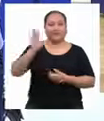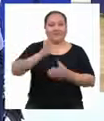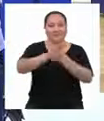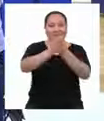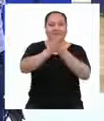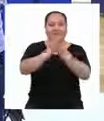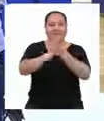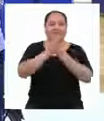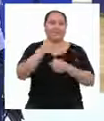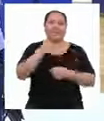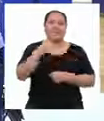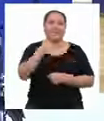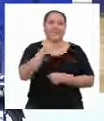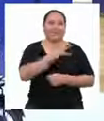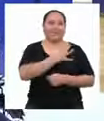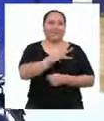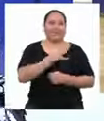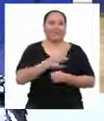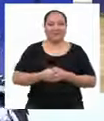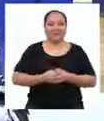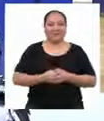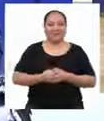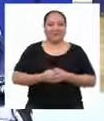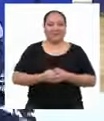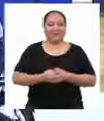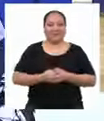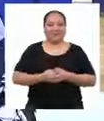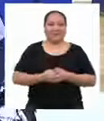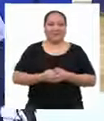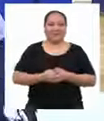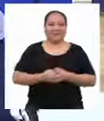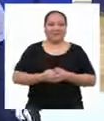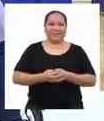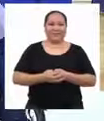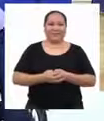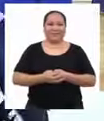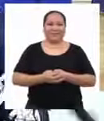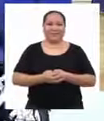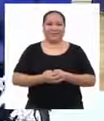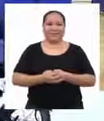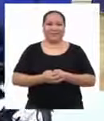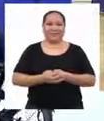amigas de cuarto de secundaria.